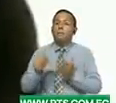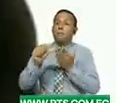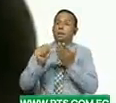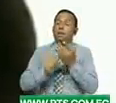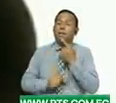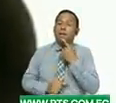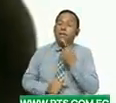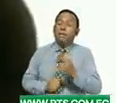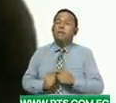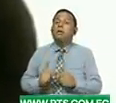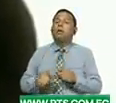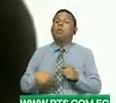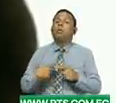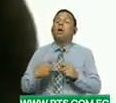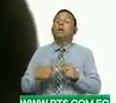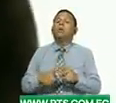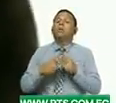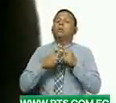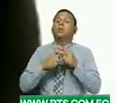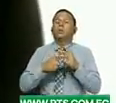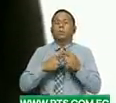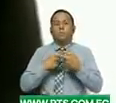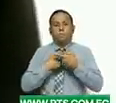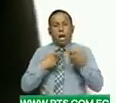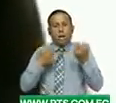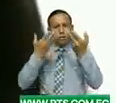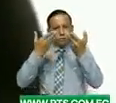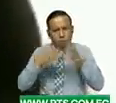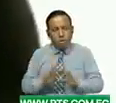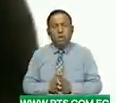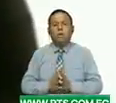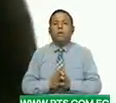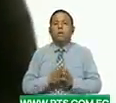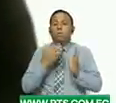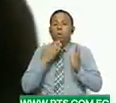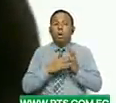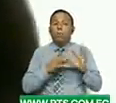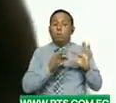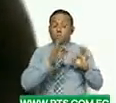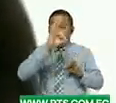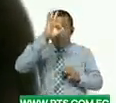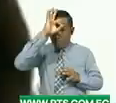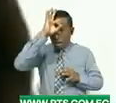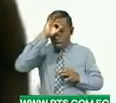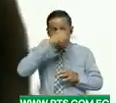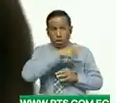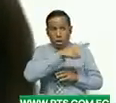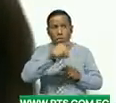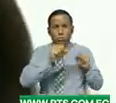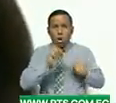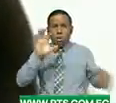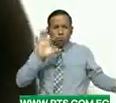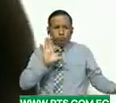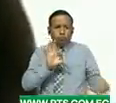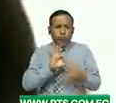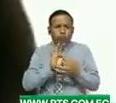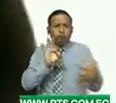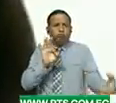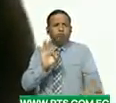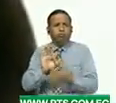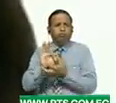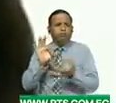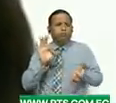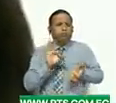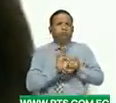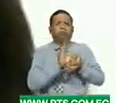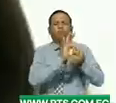para que las farmacias puedan adherirse a un convenio. Entonces hemos creado esta receta